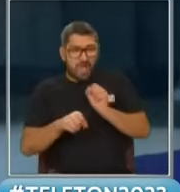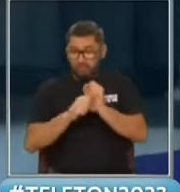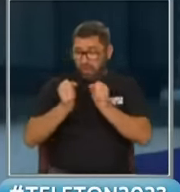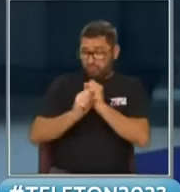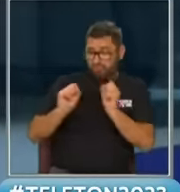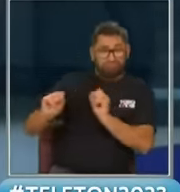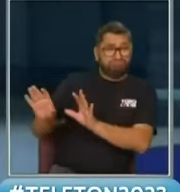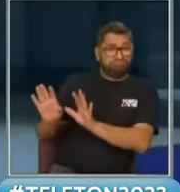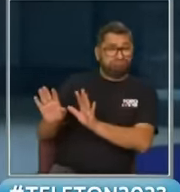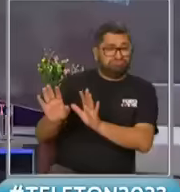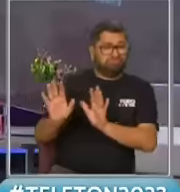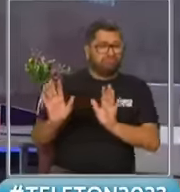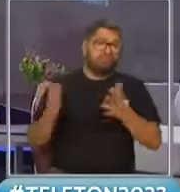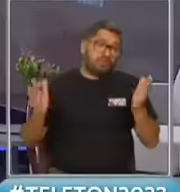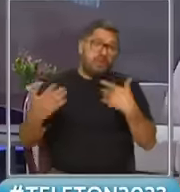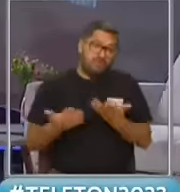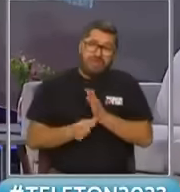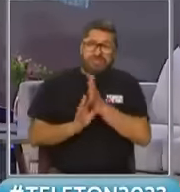con nada.